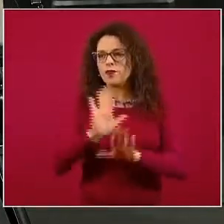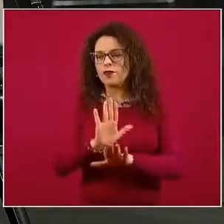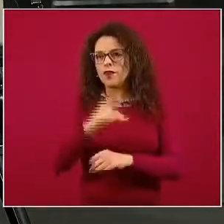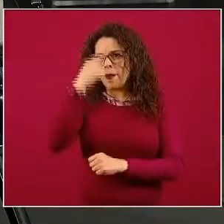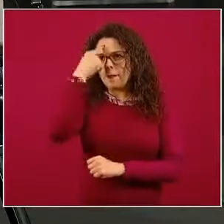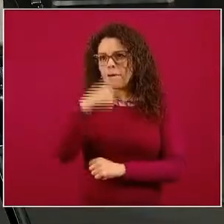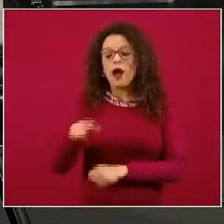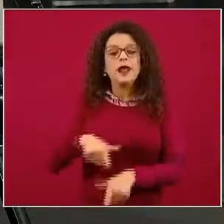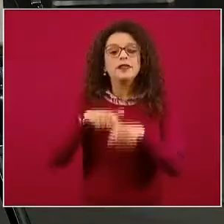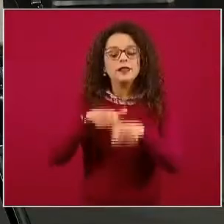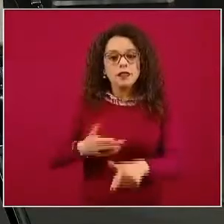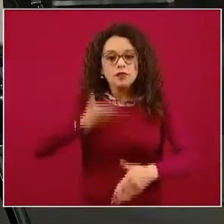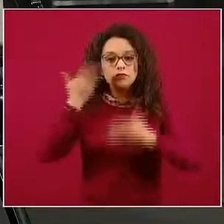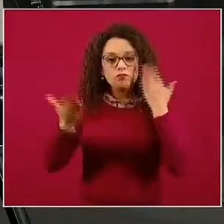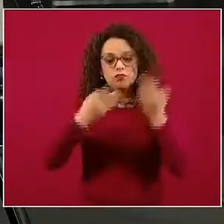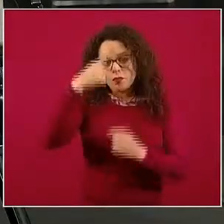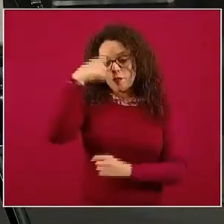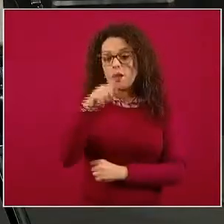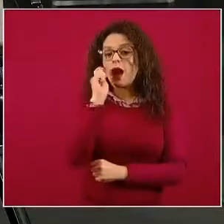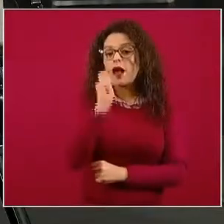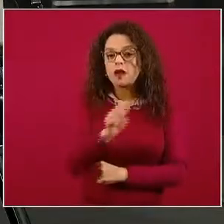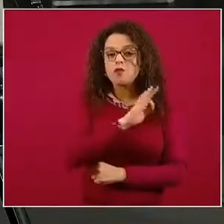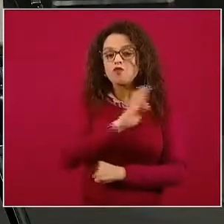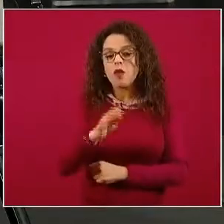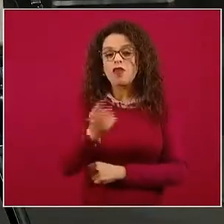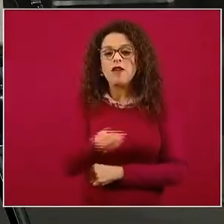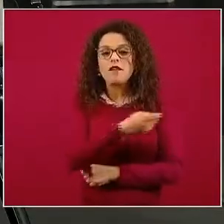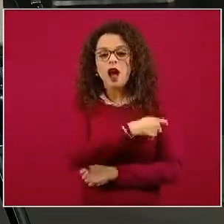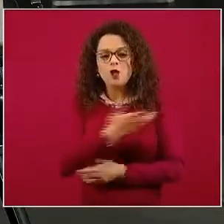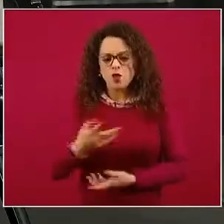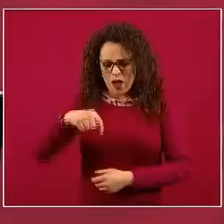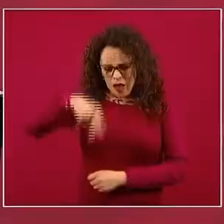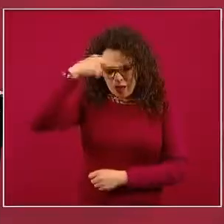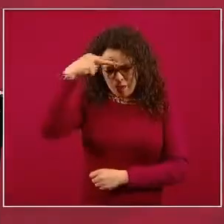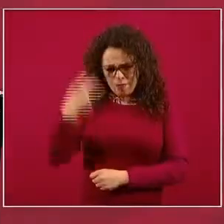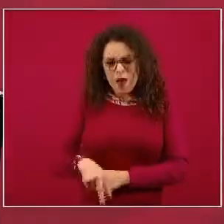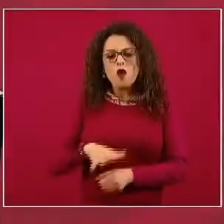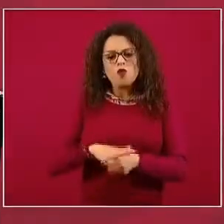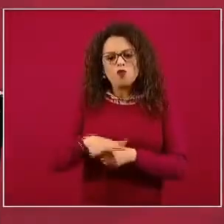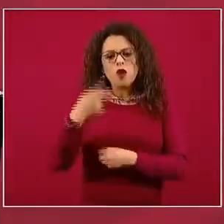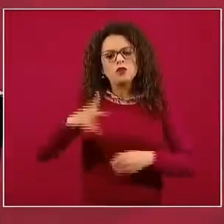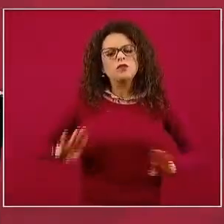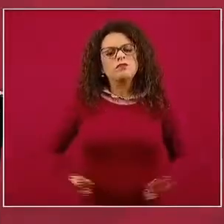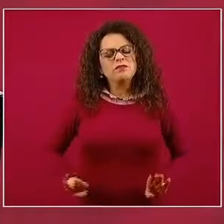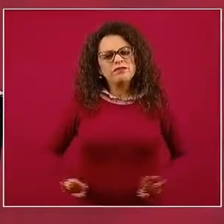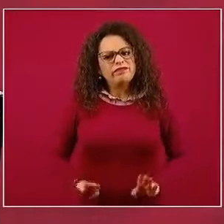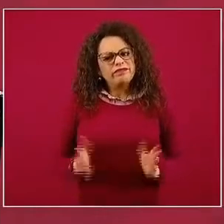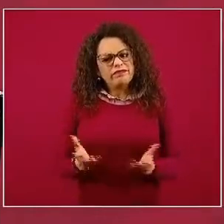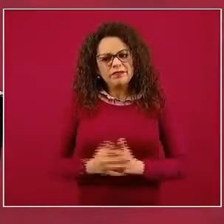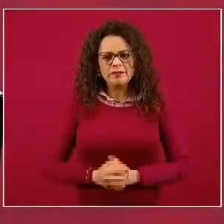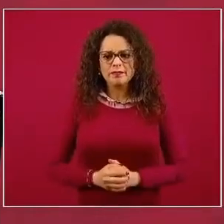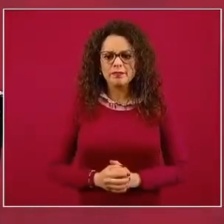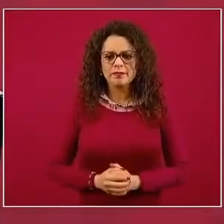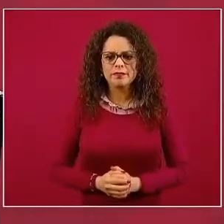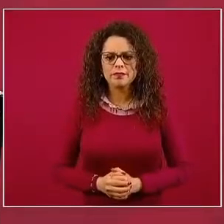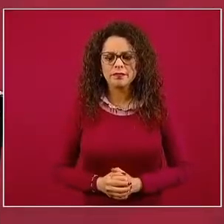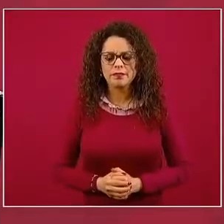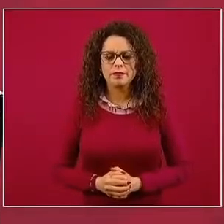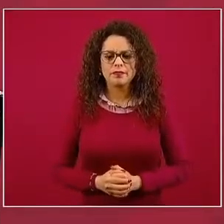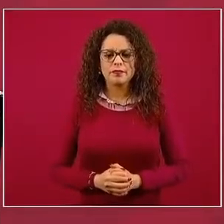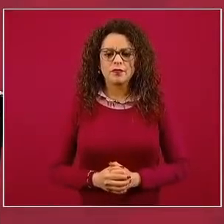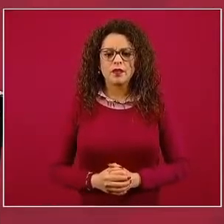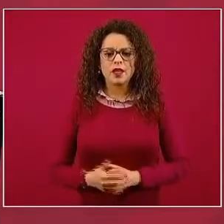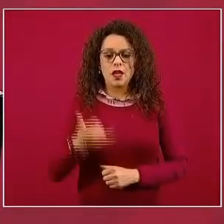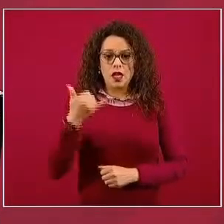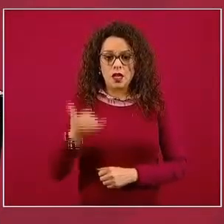una posible vacuna. ¿Qué características tenemos los mexicanos? Y esta luz verde